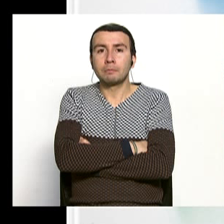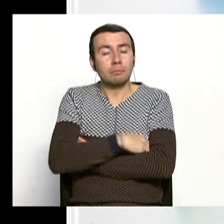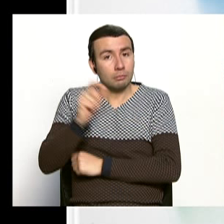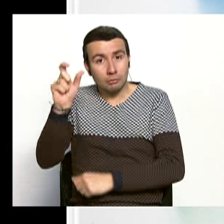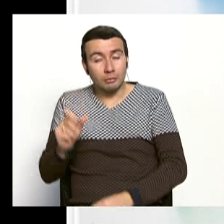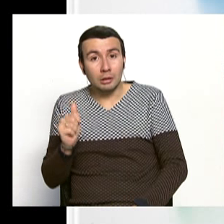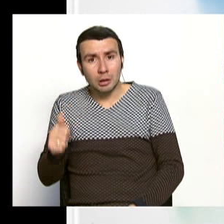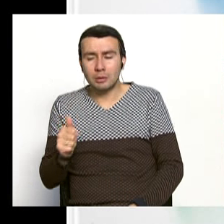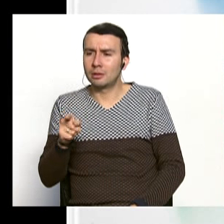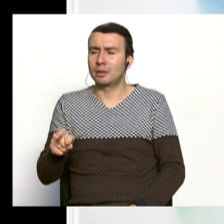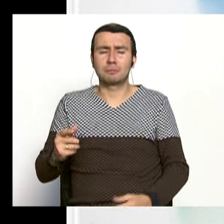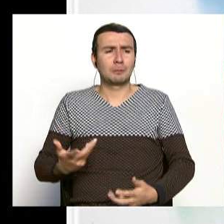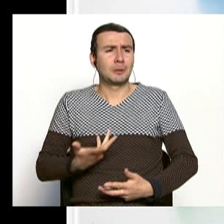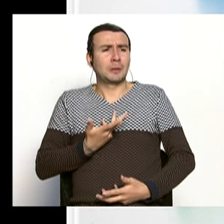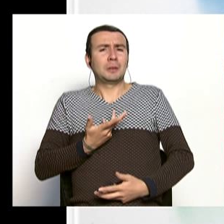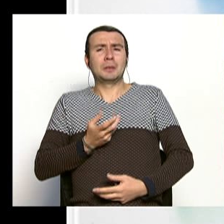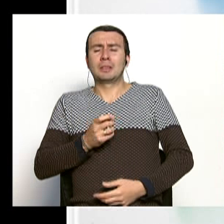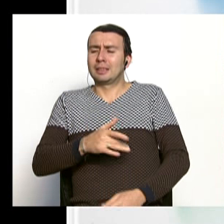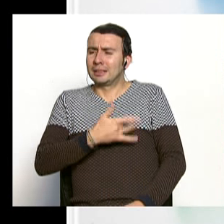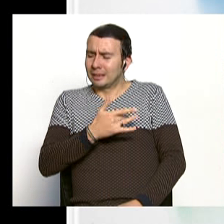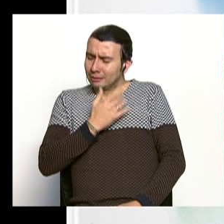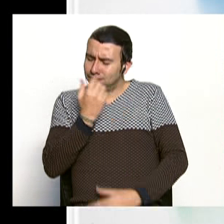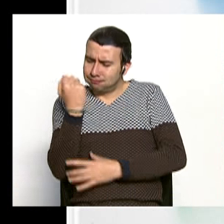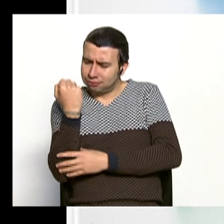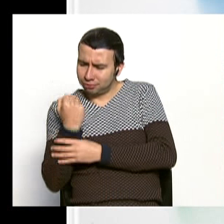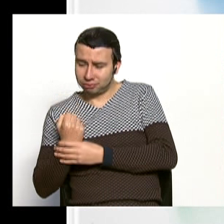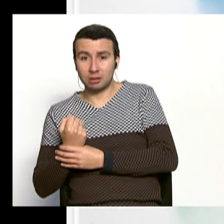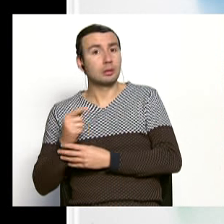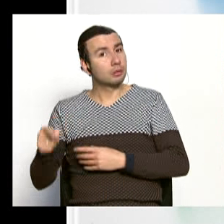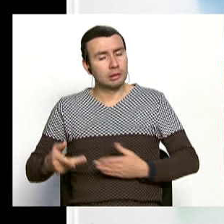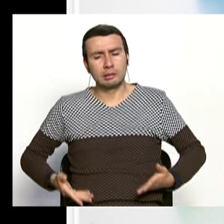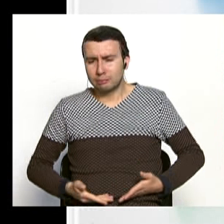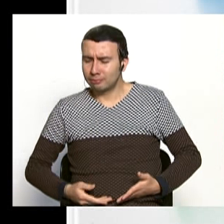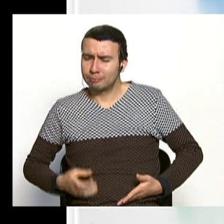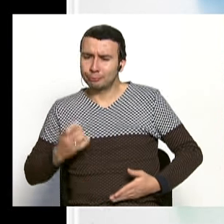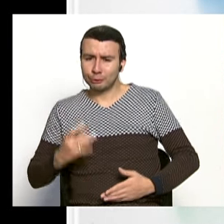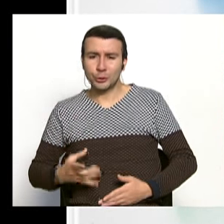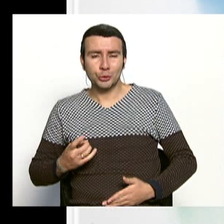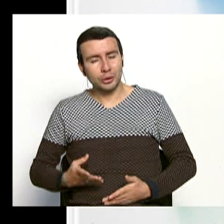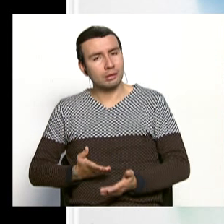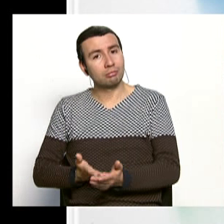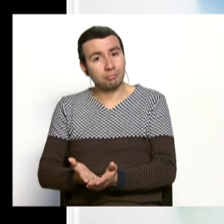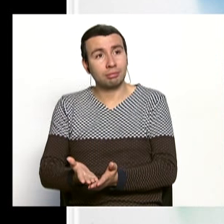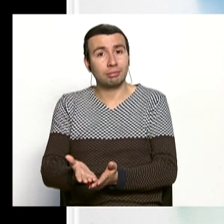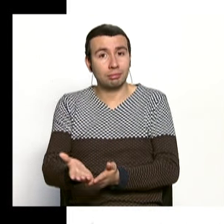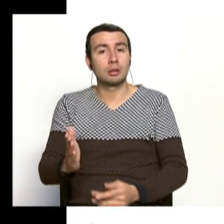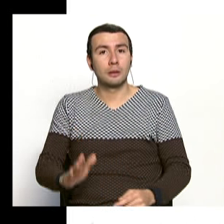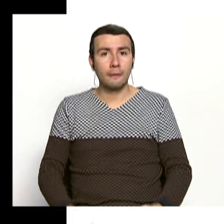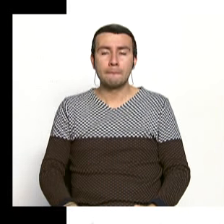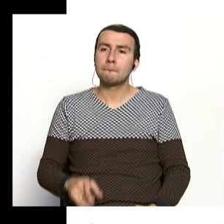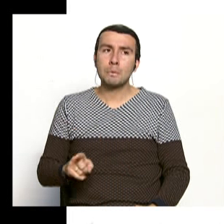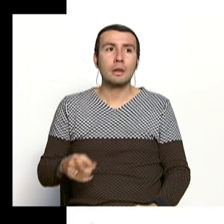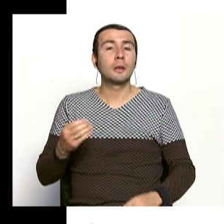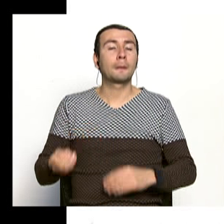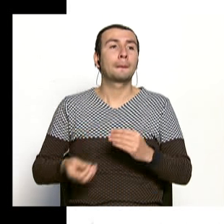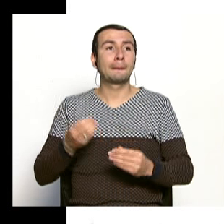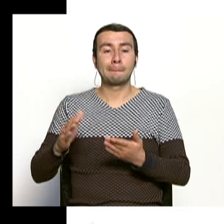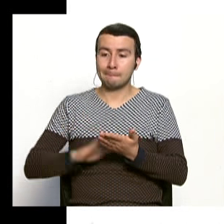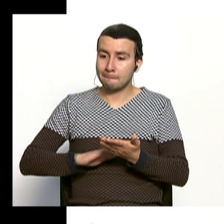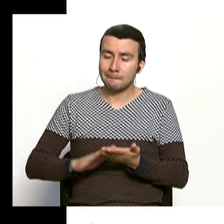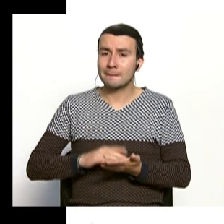una gran impacto en su calidad de vida eh tienen un una pobre eh posibilidad de de